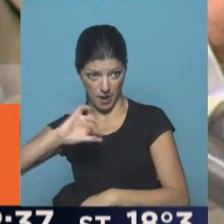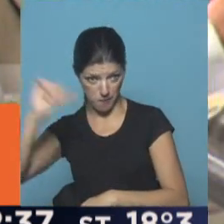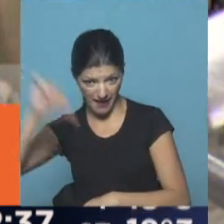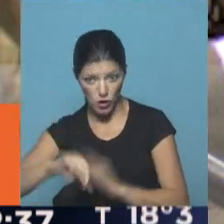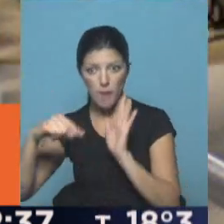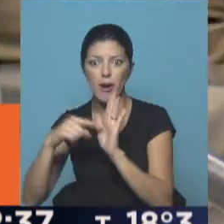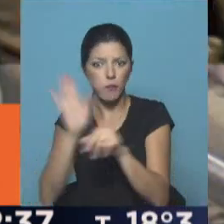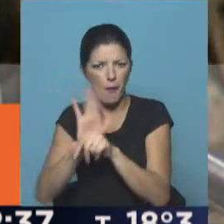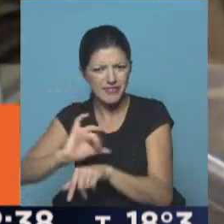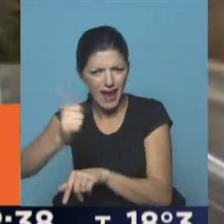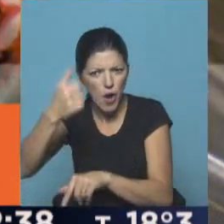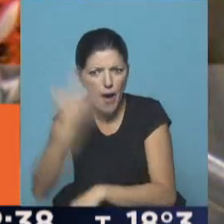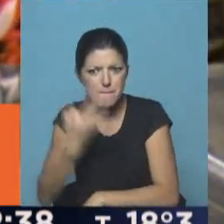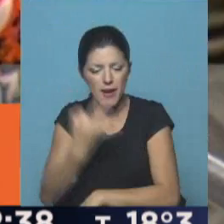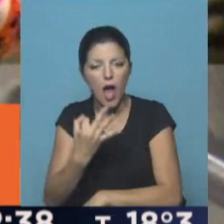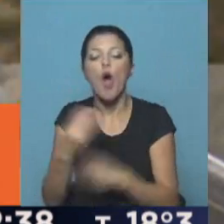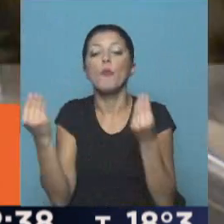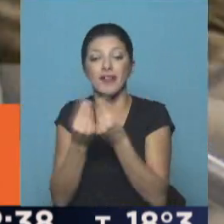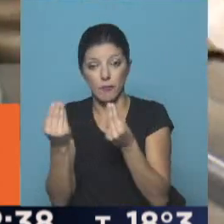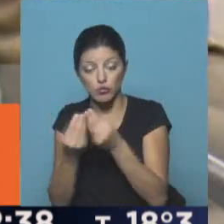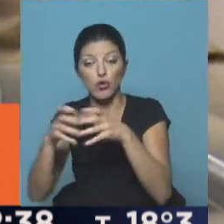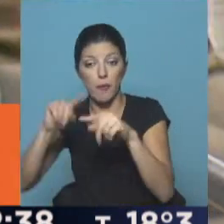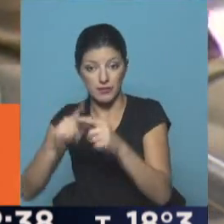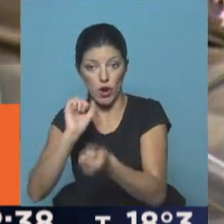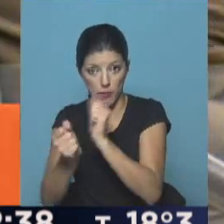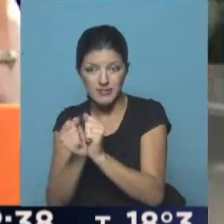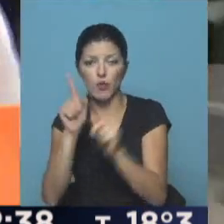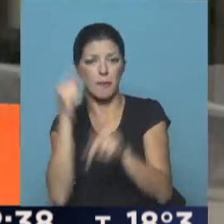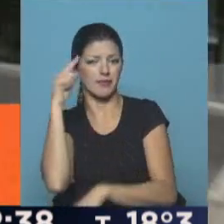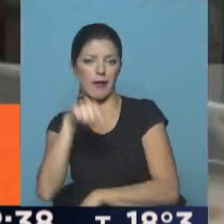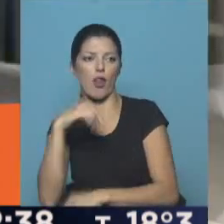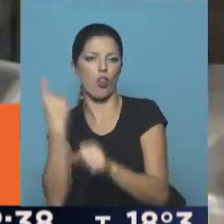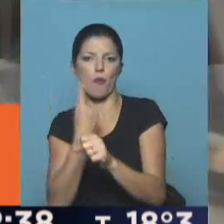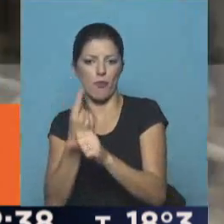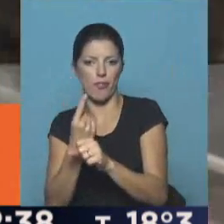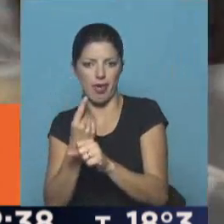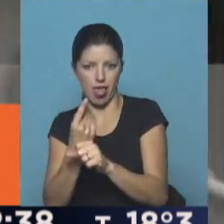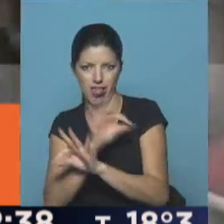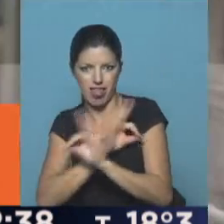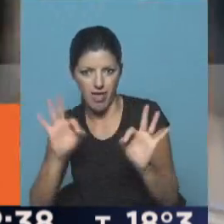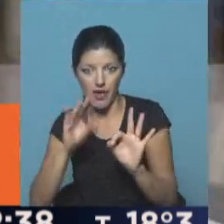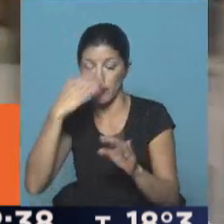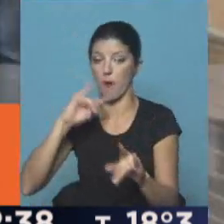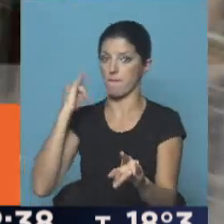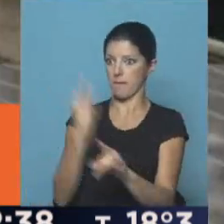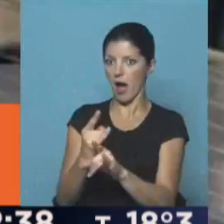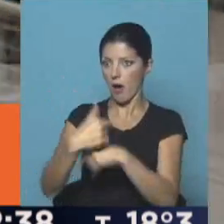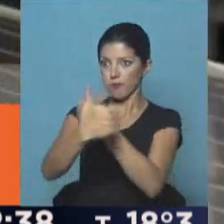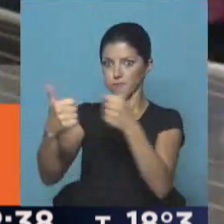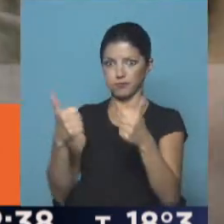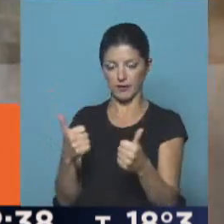a quien muchos, dentro y fuera del laborismo, daban por muerto. En la política contemporánea, como se